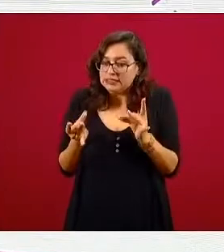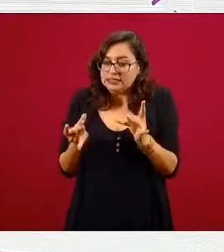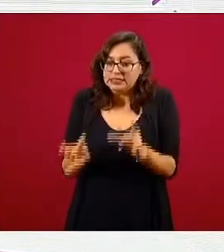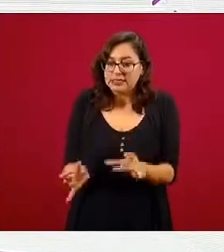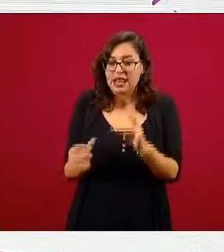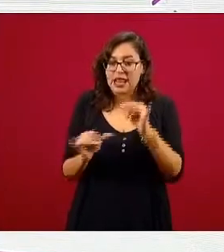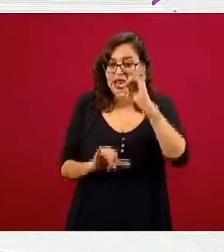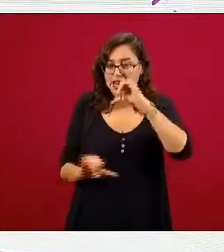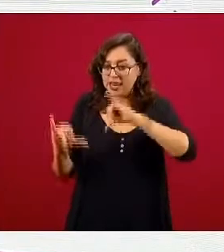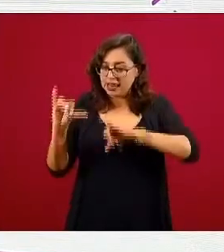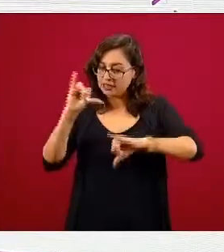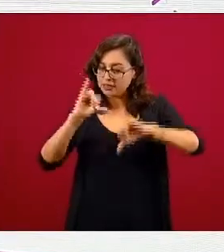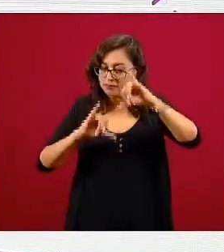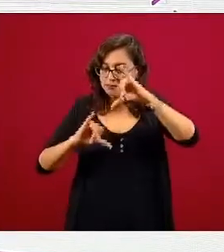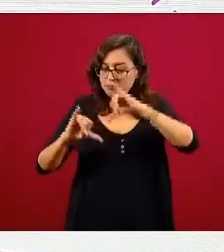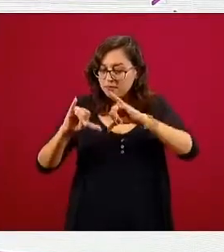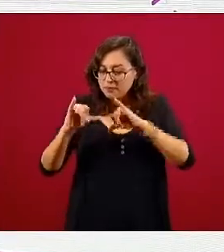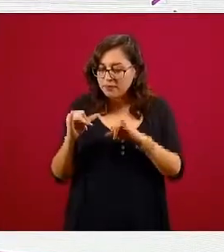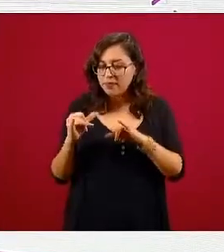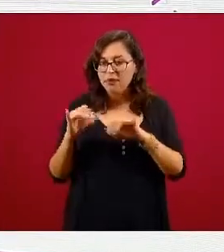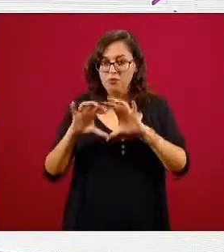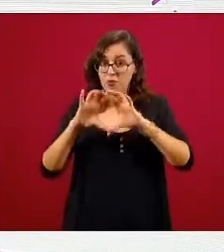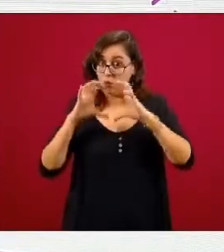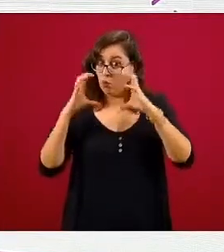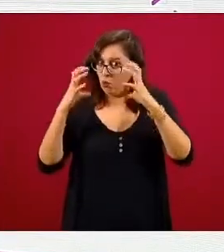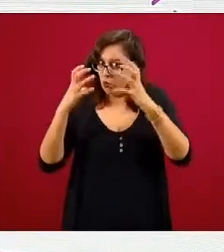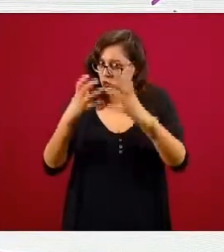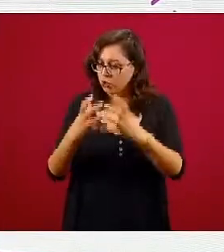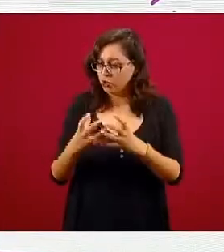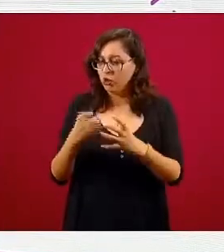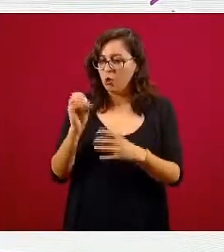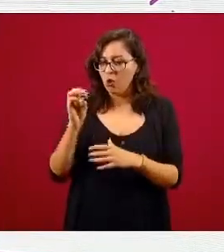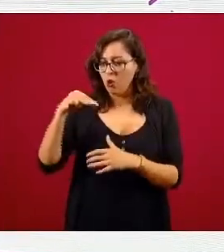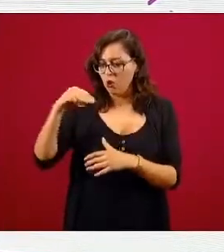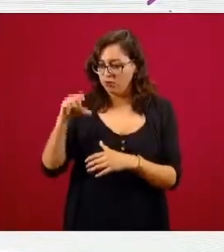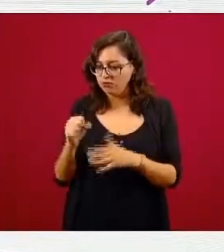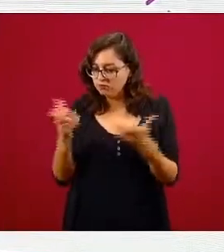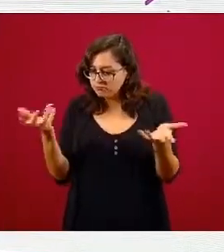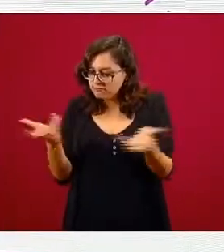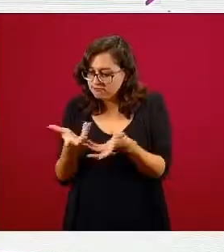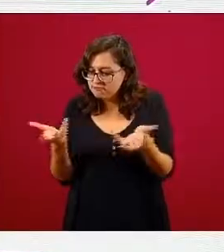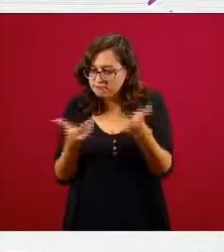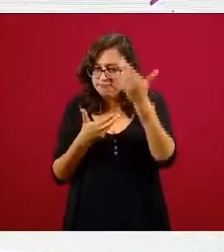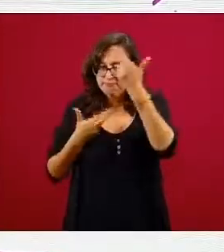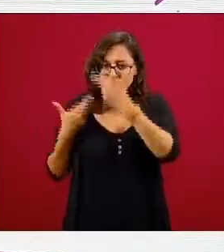los laboratorios designados globales por parte de la Organización Mundial de la Salud.